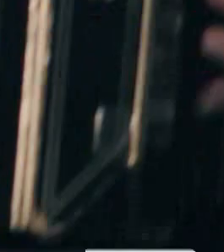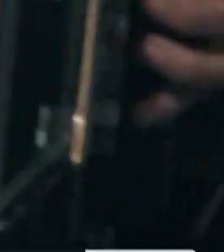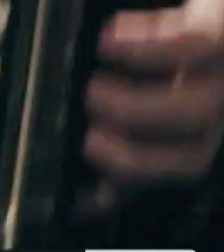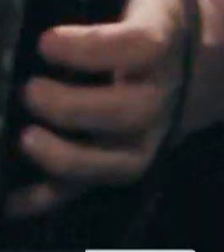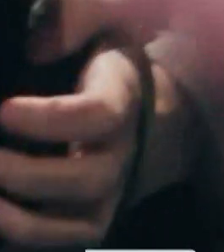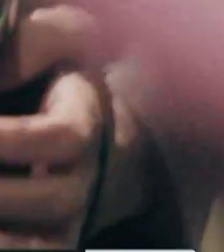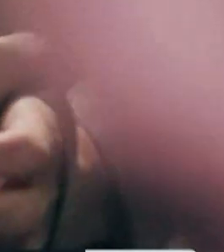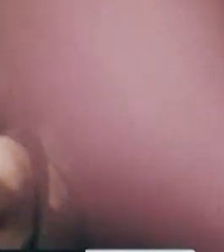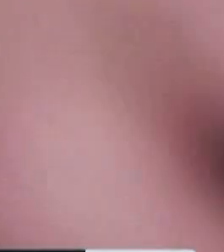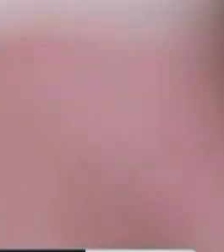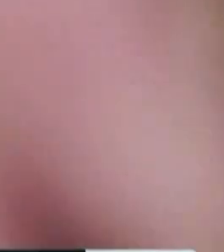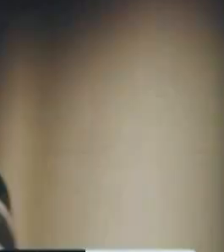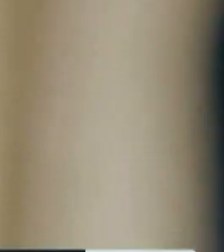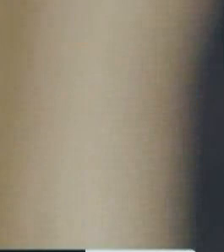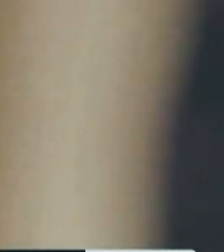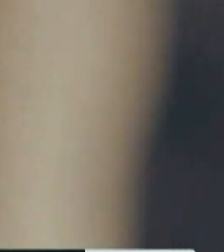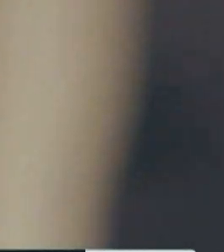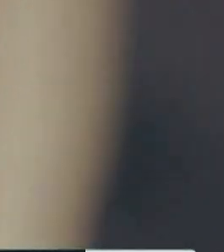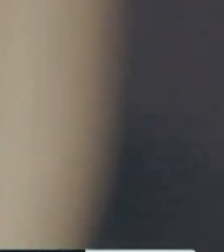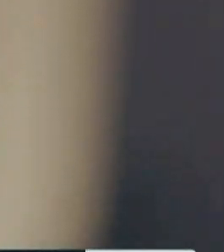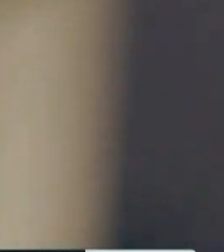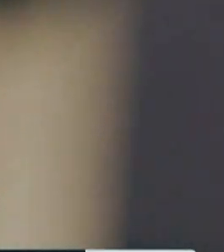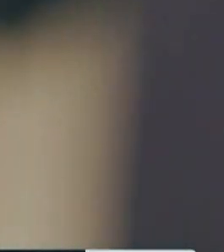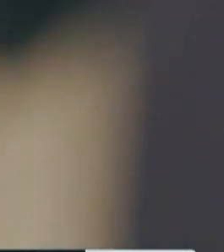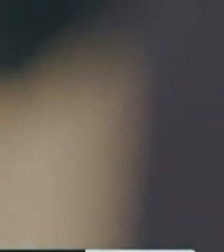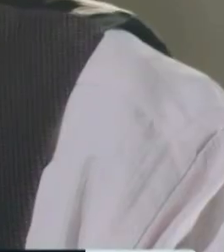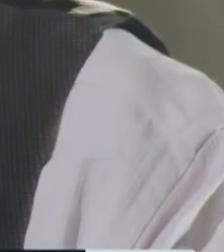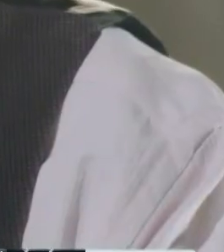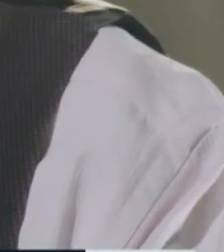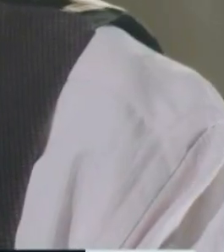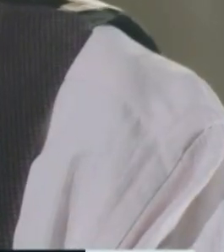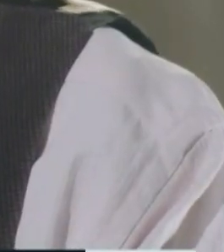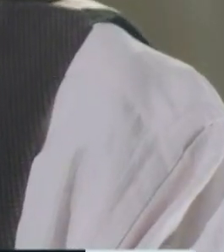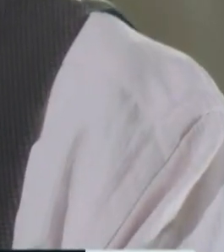quiero ahogar. Es la última farra